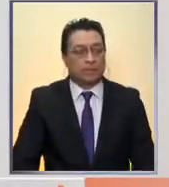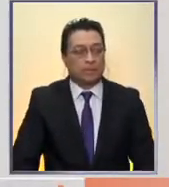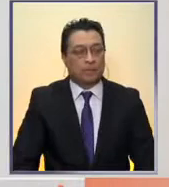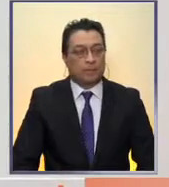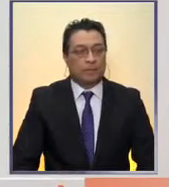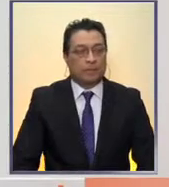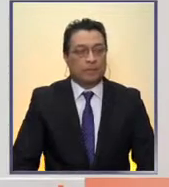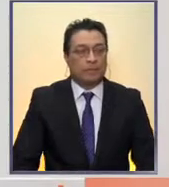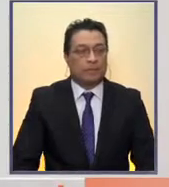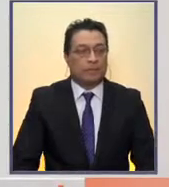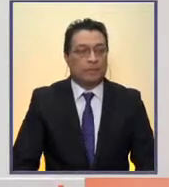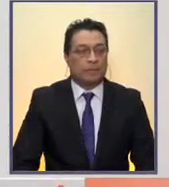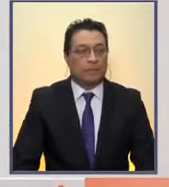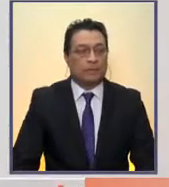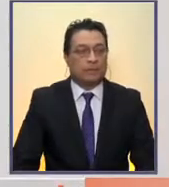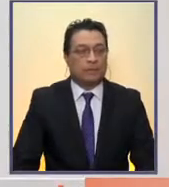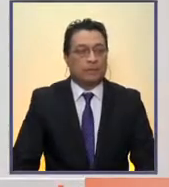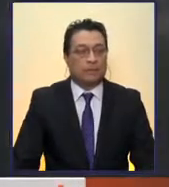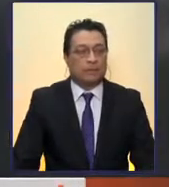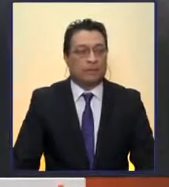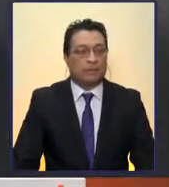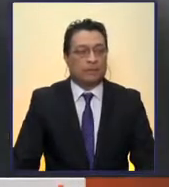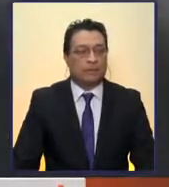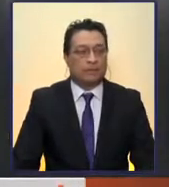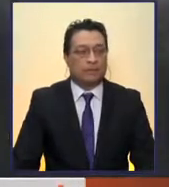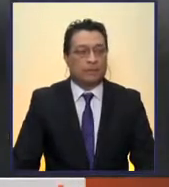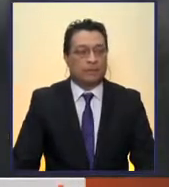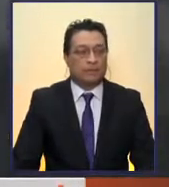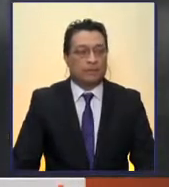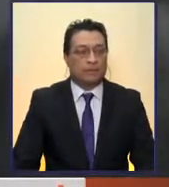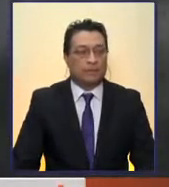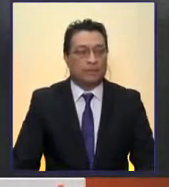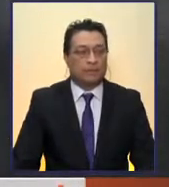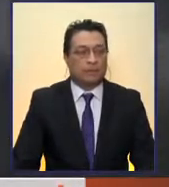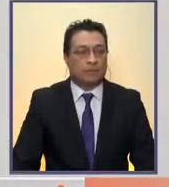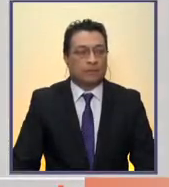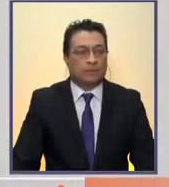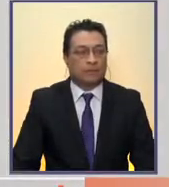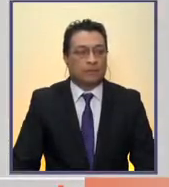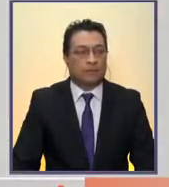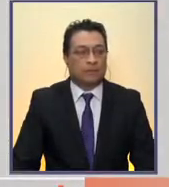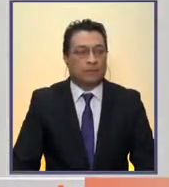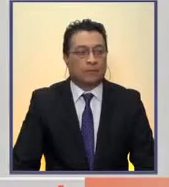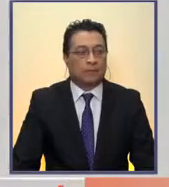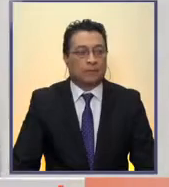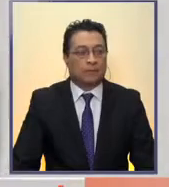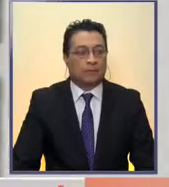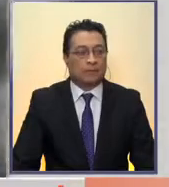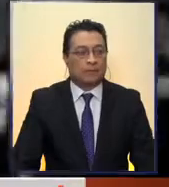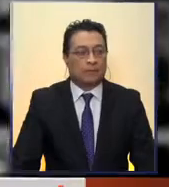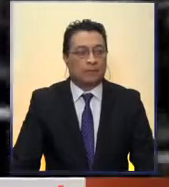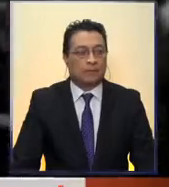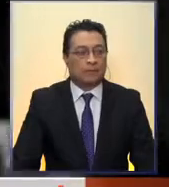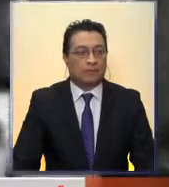Sin dolor, ahora de lado. Y con ustedes, la técnica del burrito.